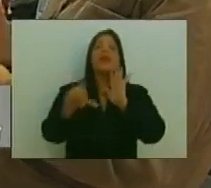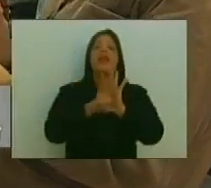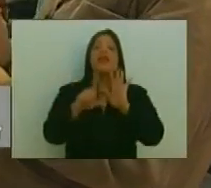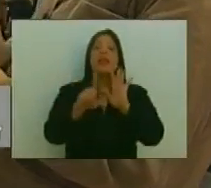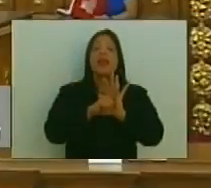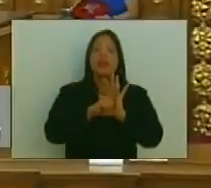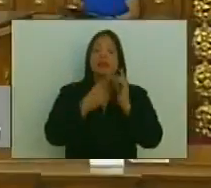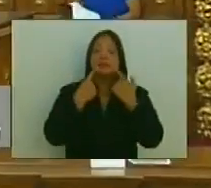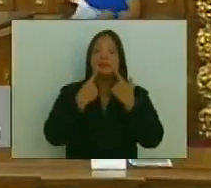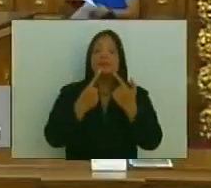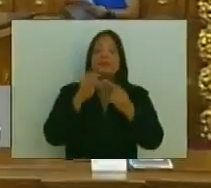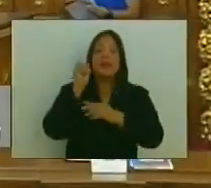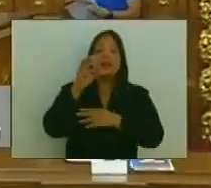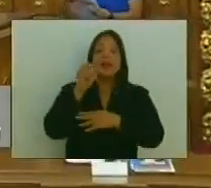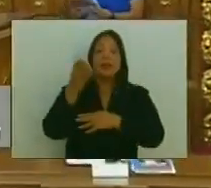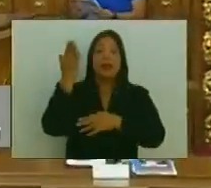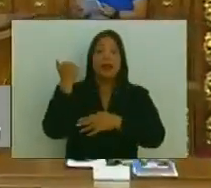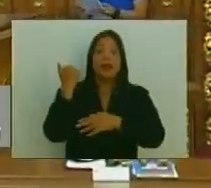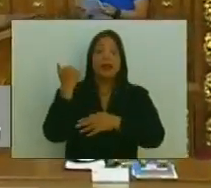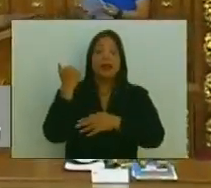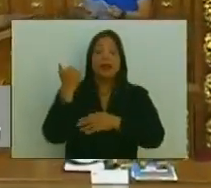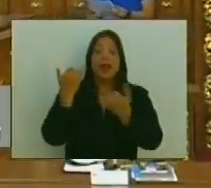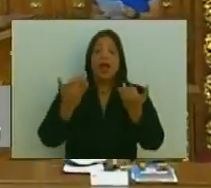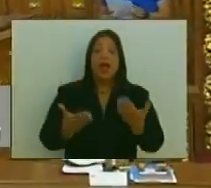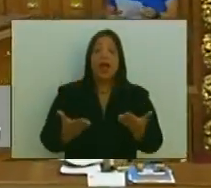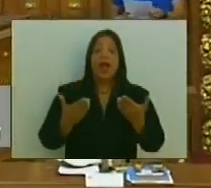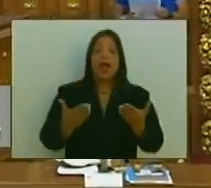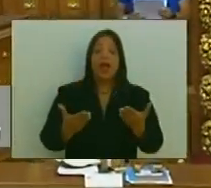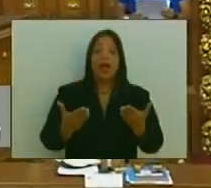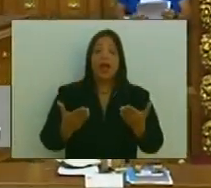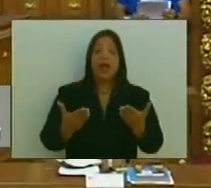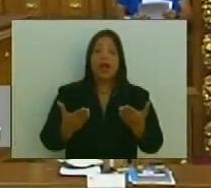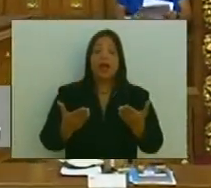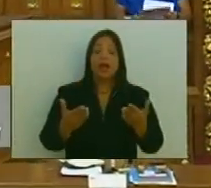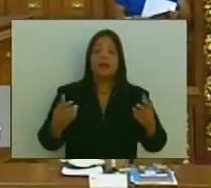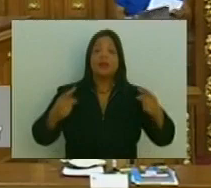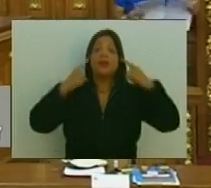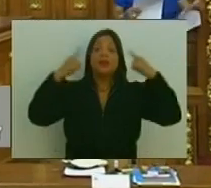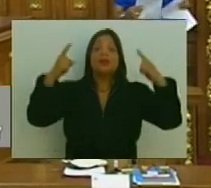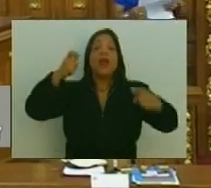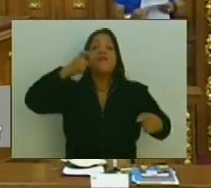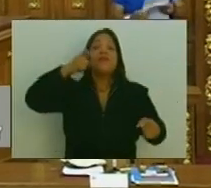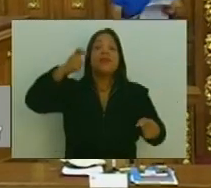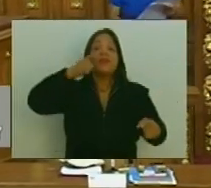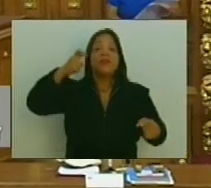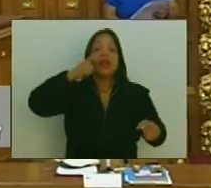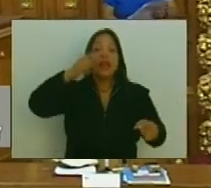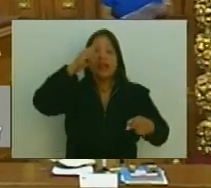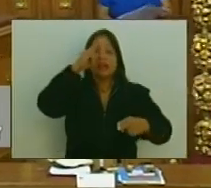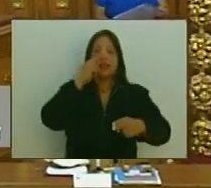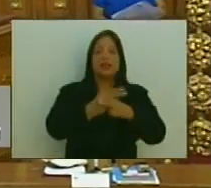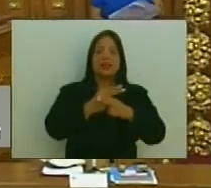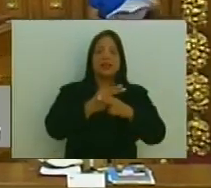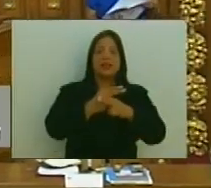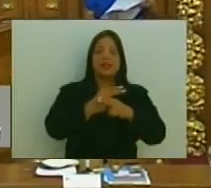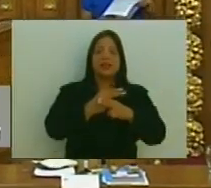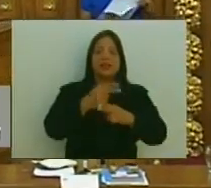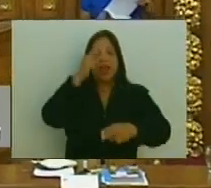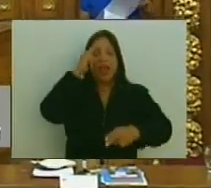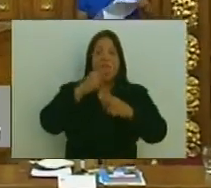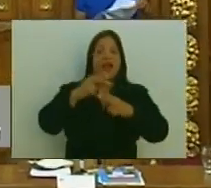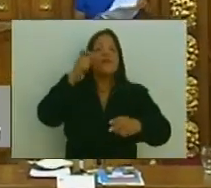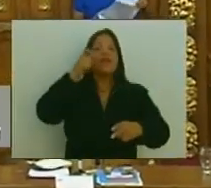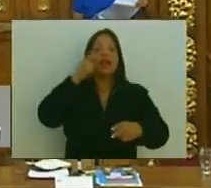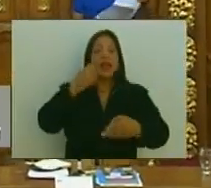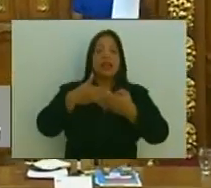que presentó en la Asamblea Nacional el que ahora es un extraordinario fiscal de la República de la Dignidad, el compatriota Tadej William